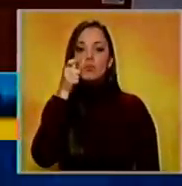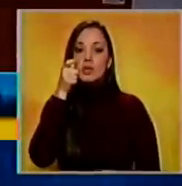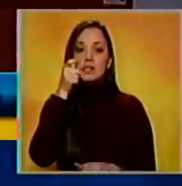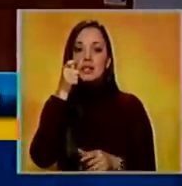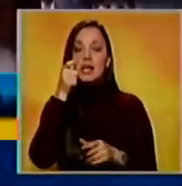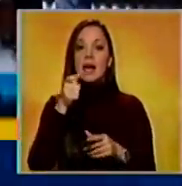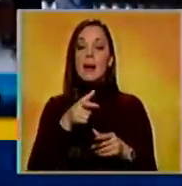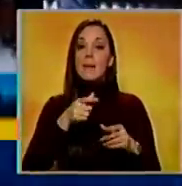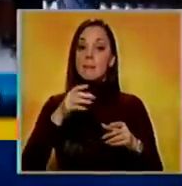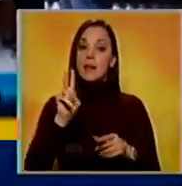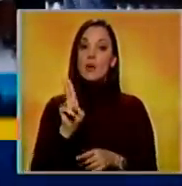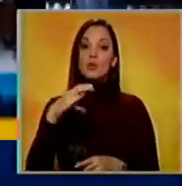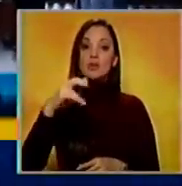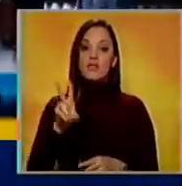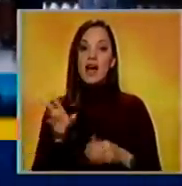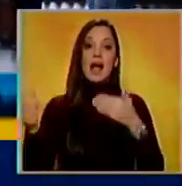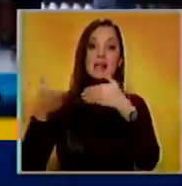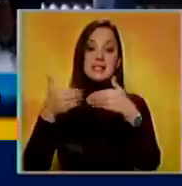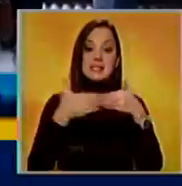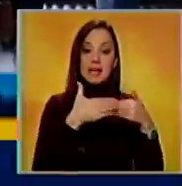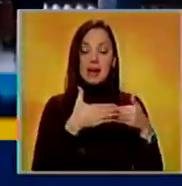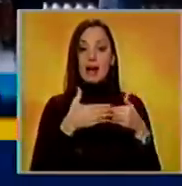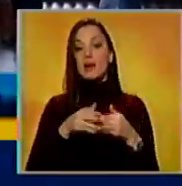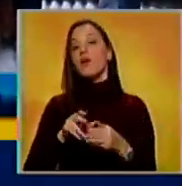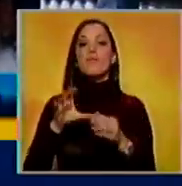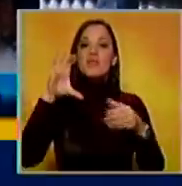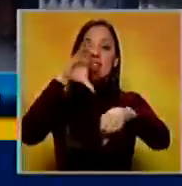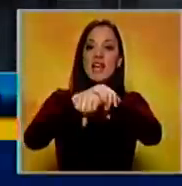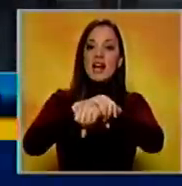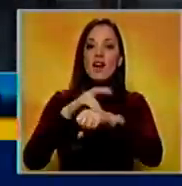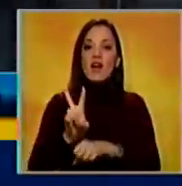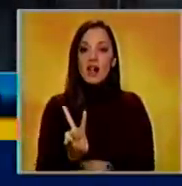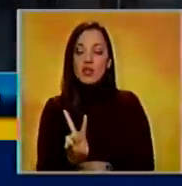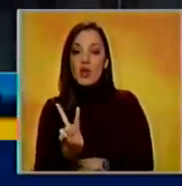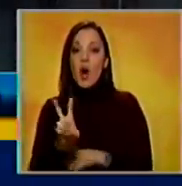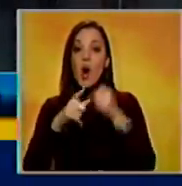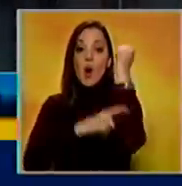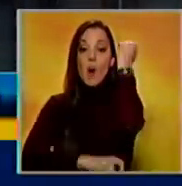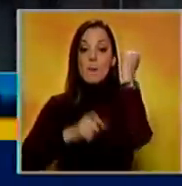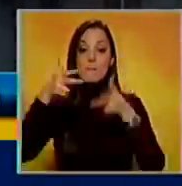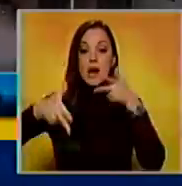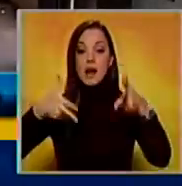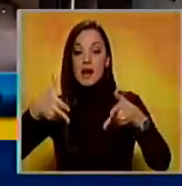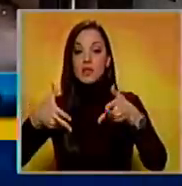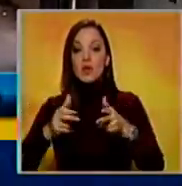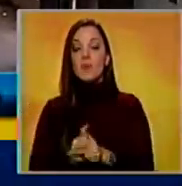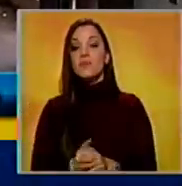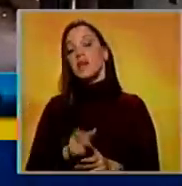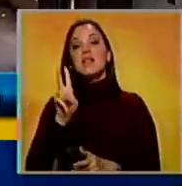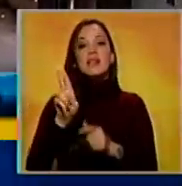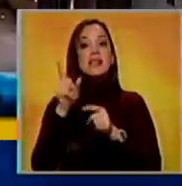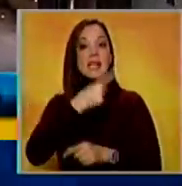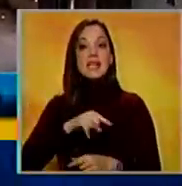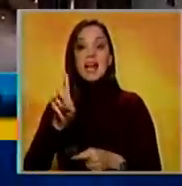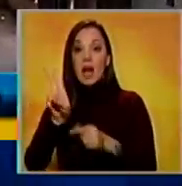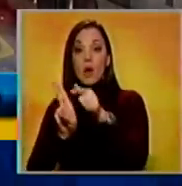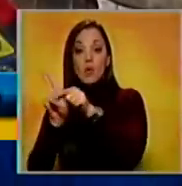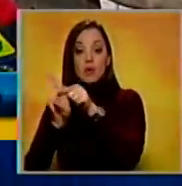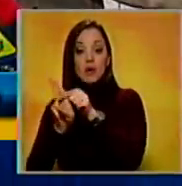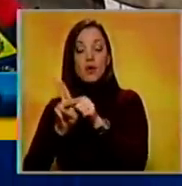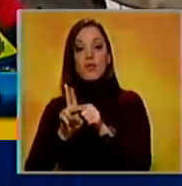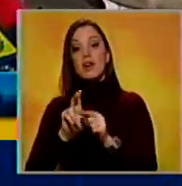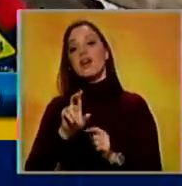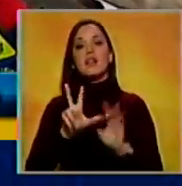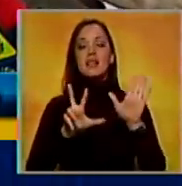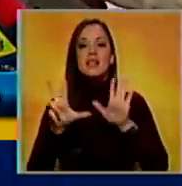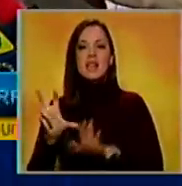bloquearon las salidas de la facultad y lograron capturar a dos asaltantes, uno de ellos con un facsímil de un revólver calibre 38.